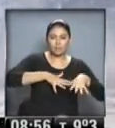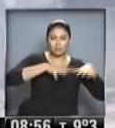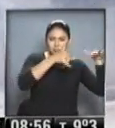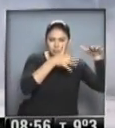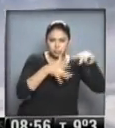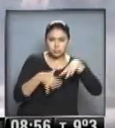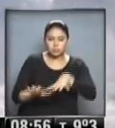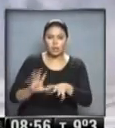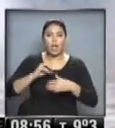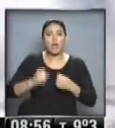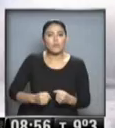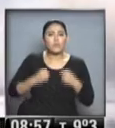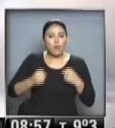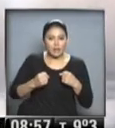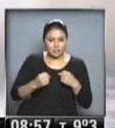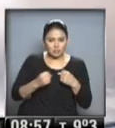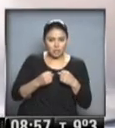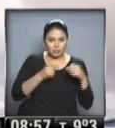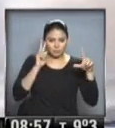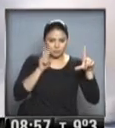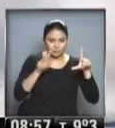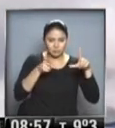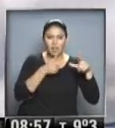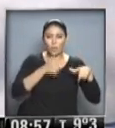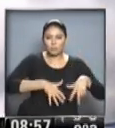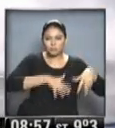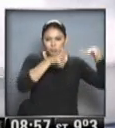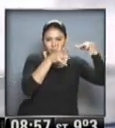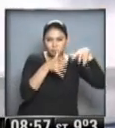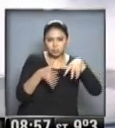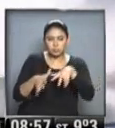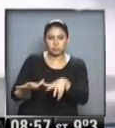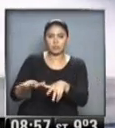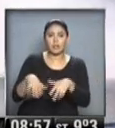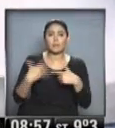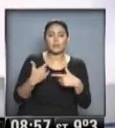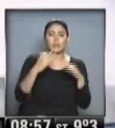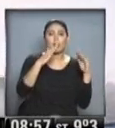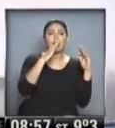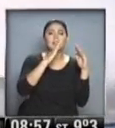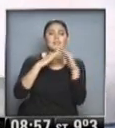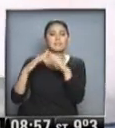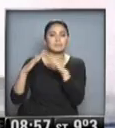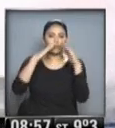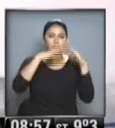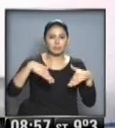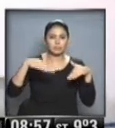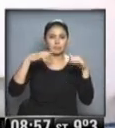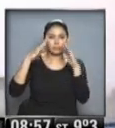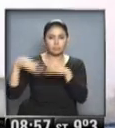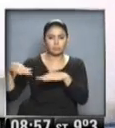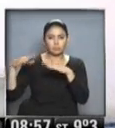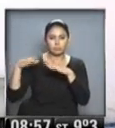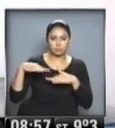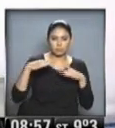la magnitud y la fuerza de estas inundaciones que han provocado el derrumbamiento